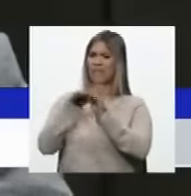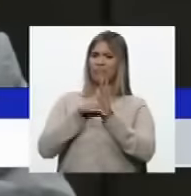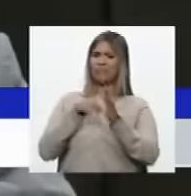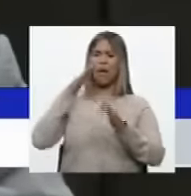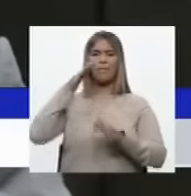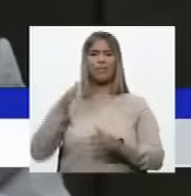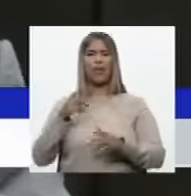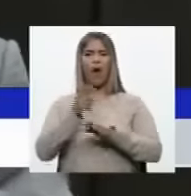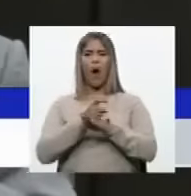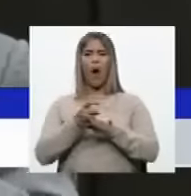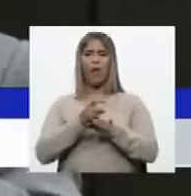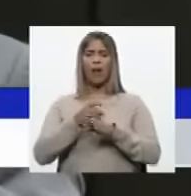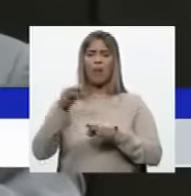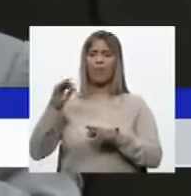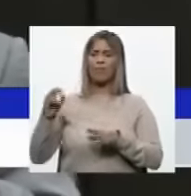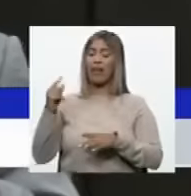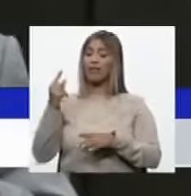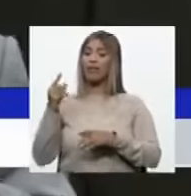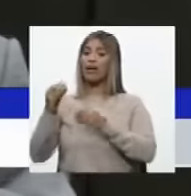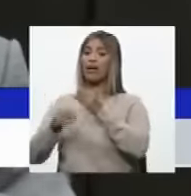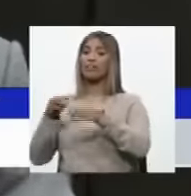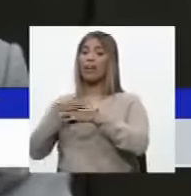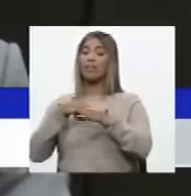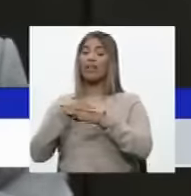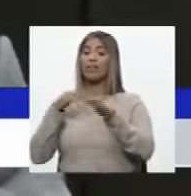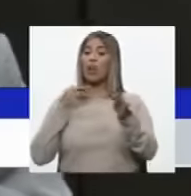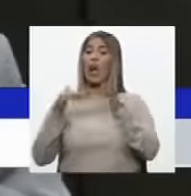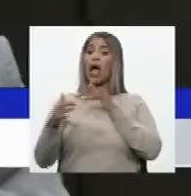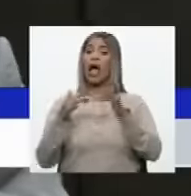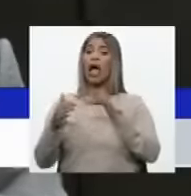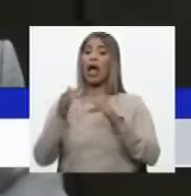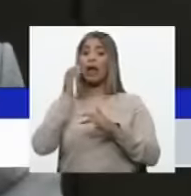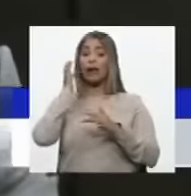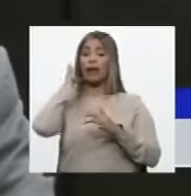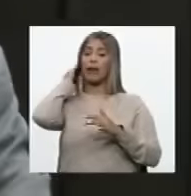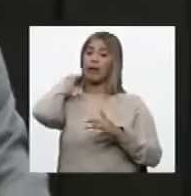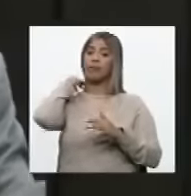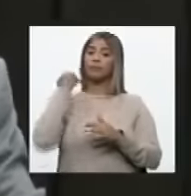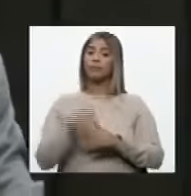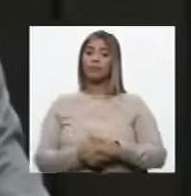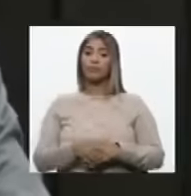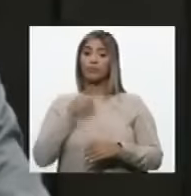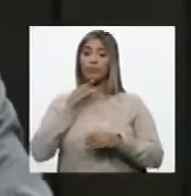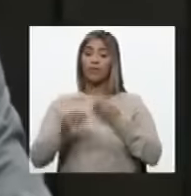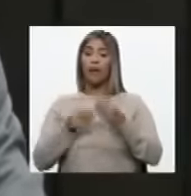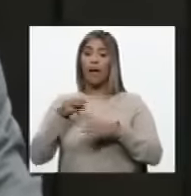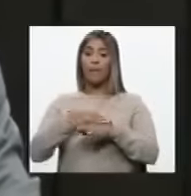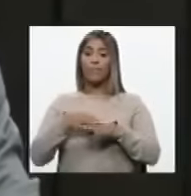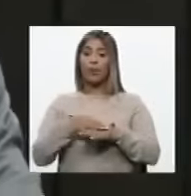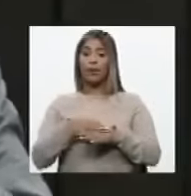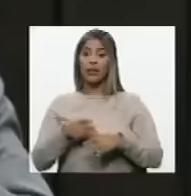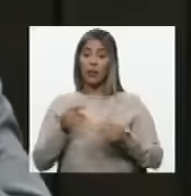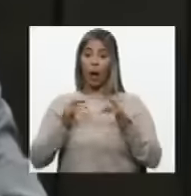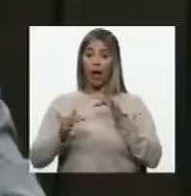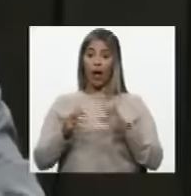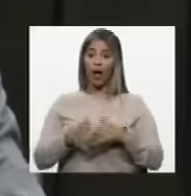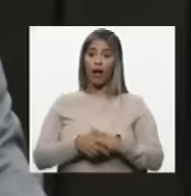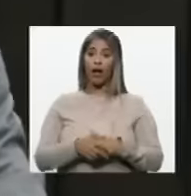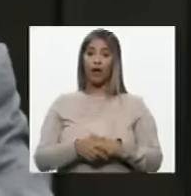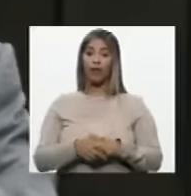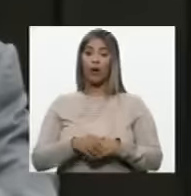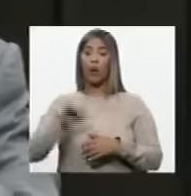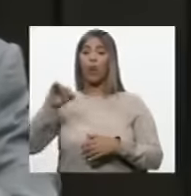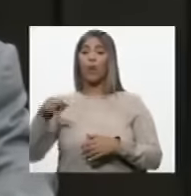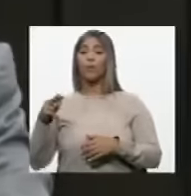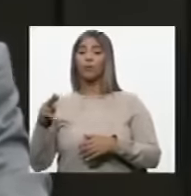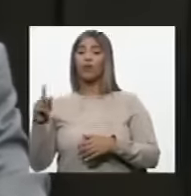militar del gobierno de Medina, que no fue más que el ministro de Guerra y Marina del señor López Contreras, que venía de ser el ministro de Guerra y Marina del señor Juan